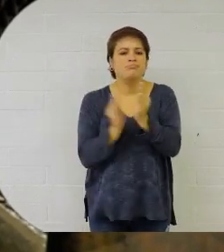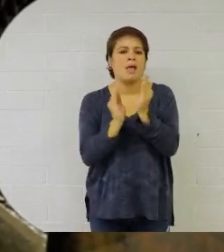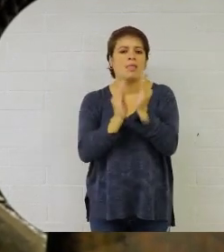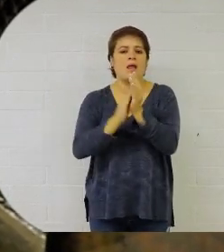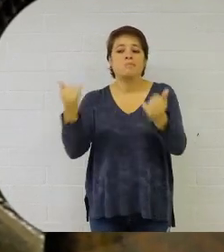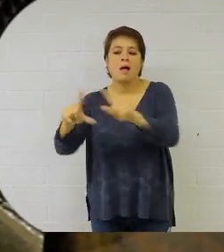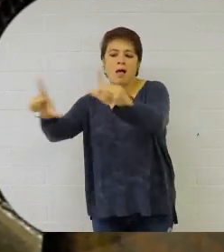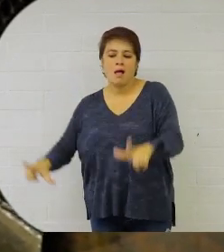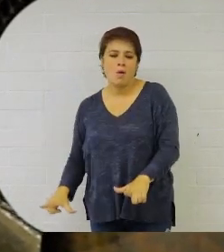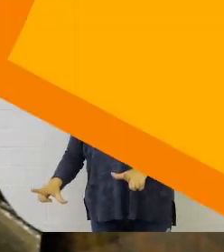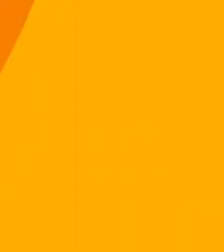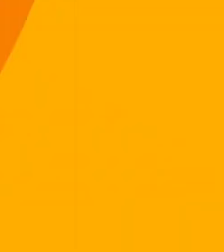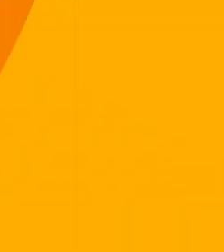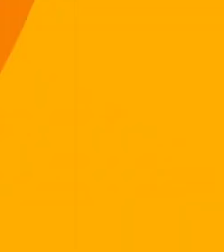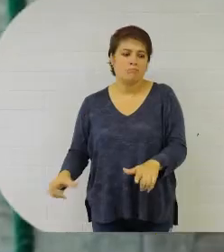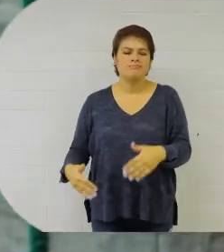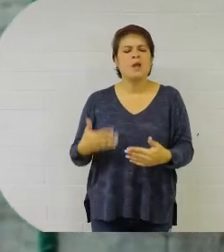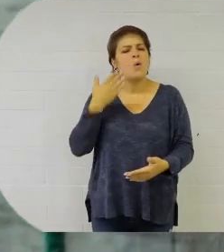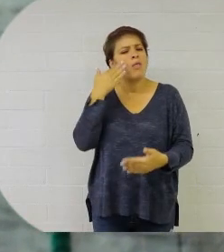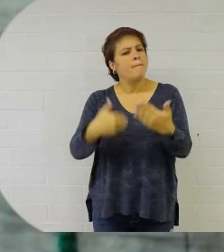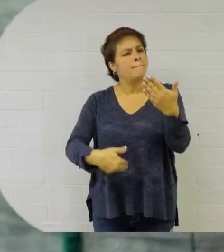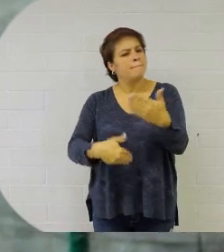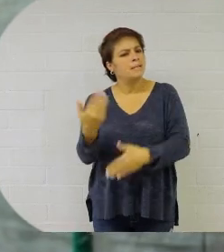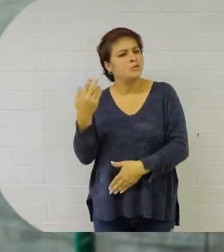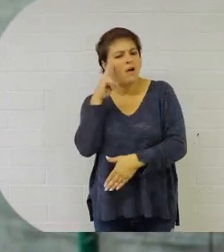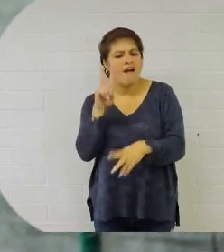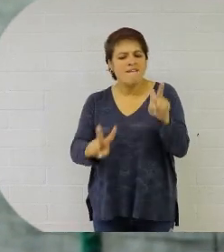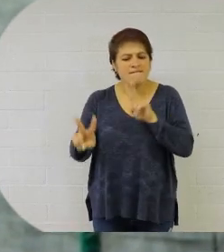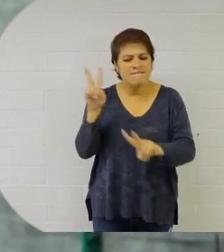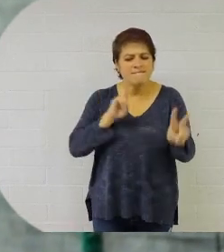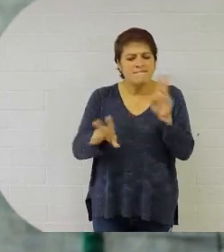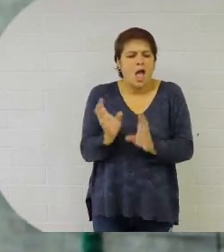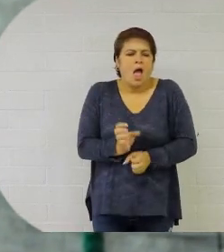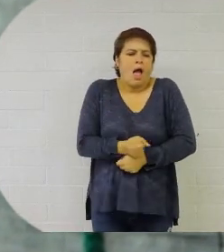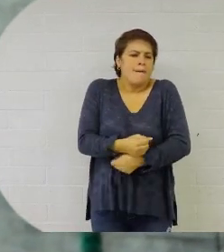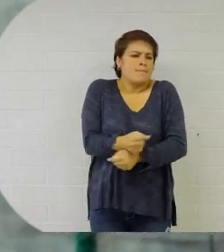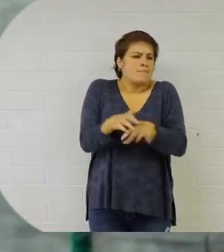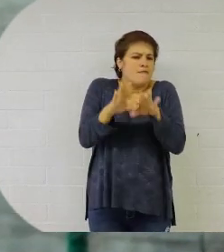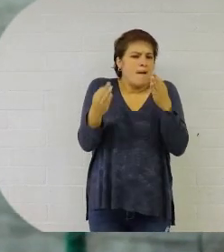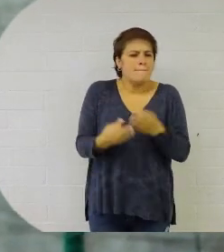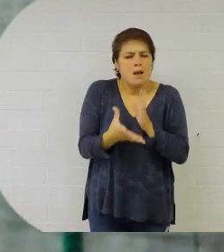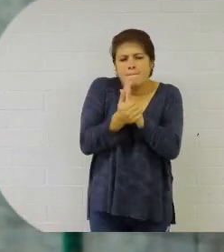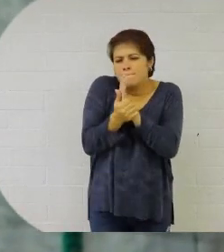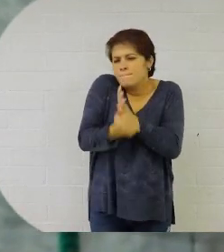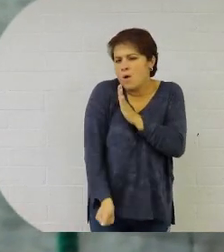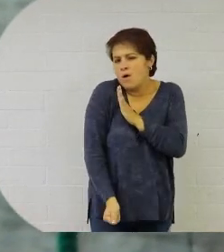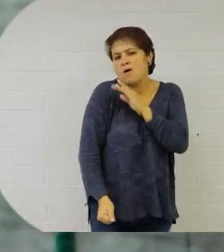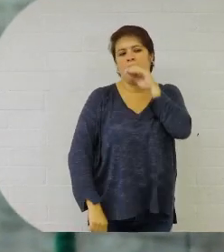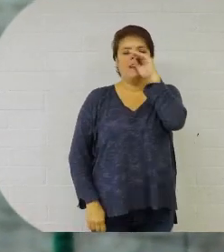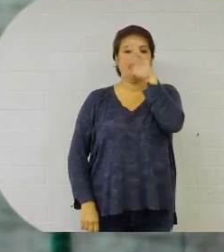los materiales en la bodega. Me impulsó, pues, que al ver que yo estaba aguantando hambre con mi familia,